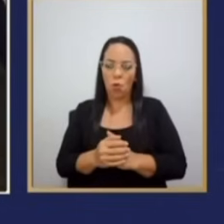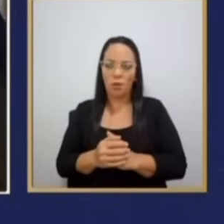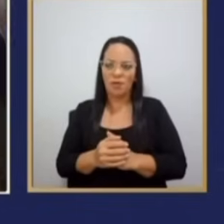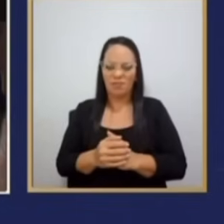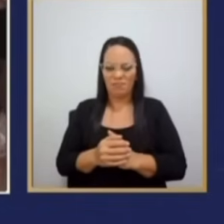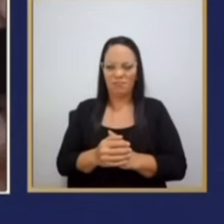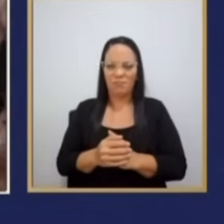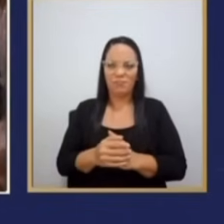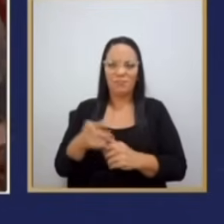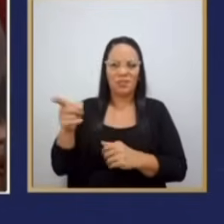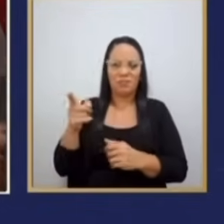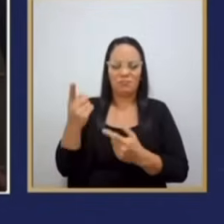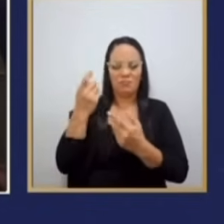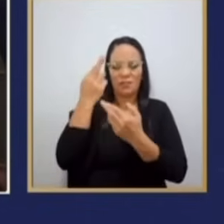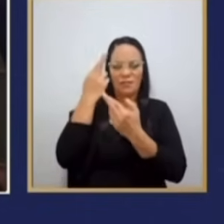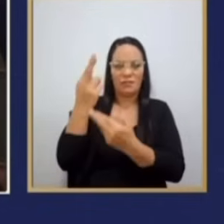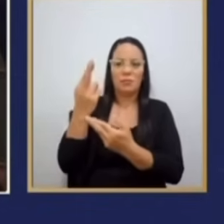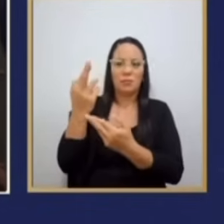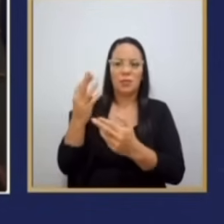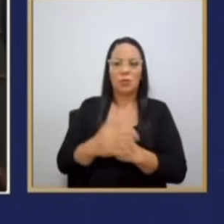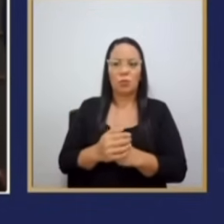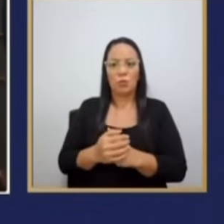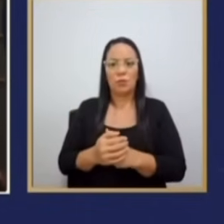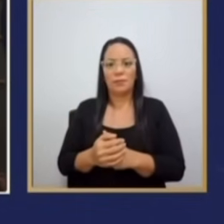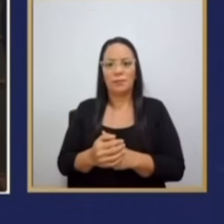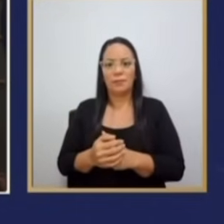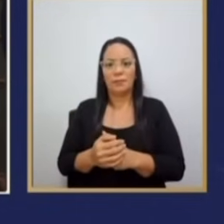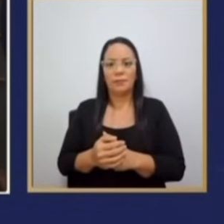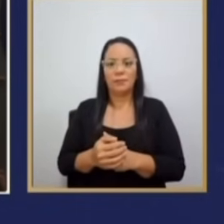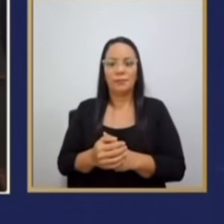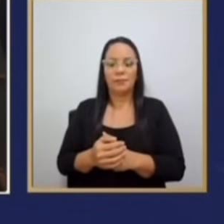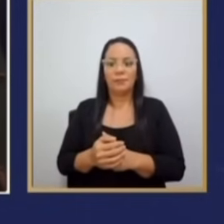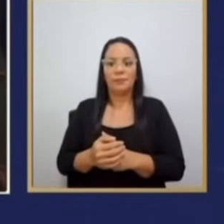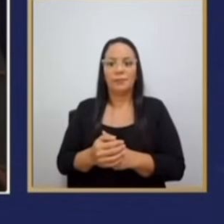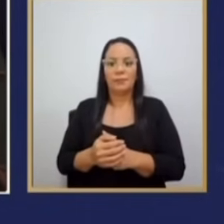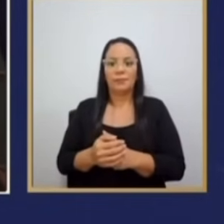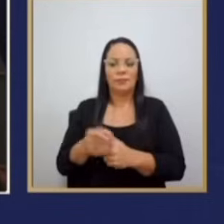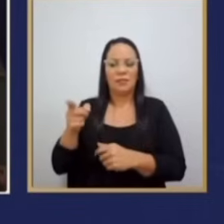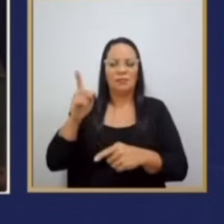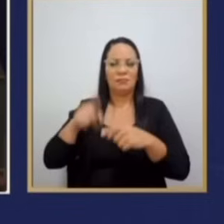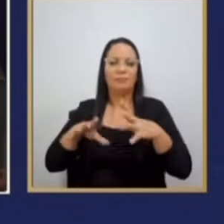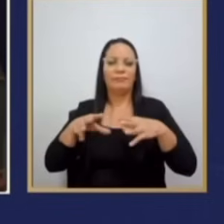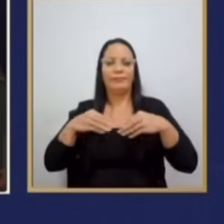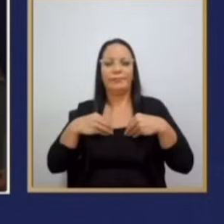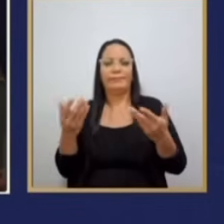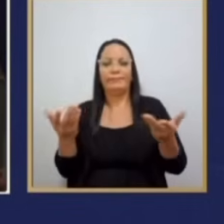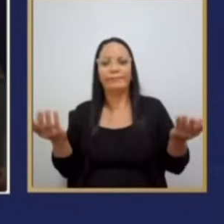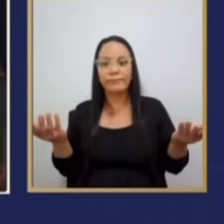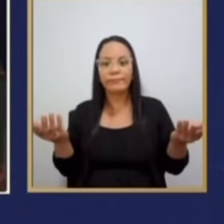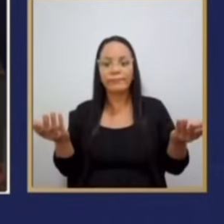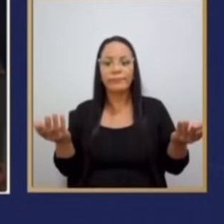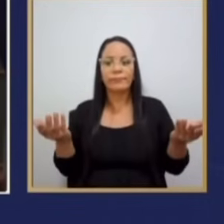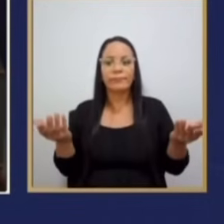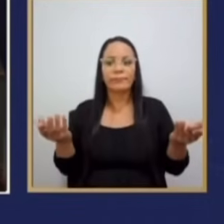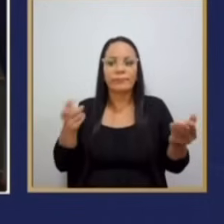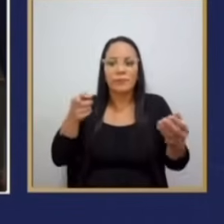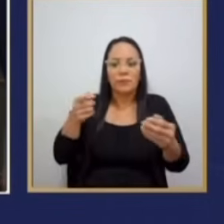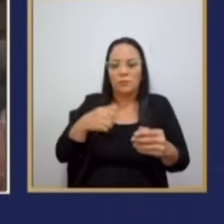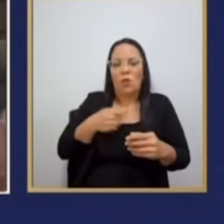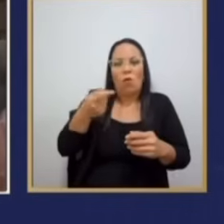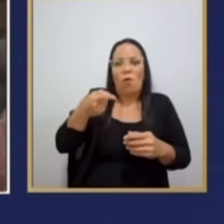absolutamente irrespetuoso, es absolutamente inaceptable y una ofensa